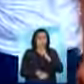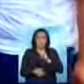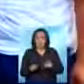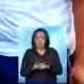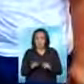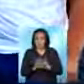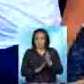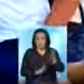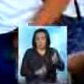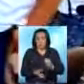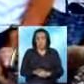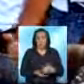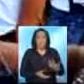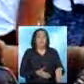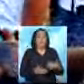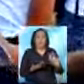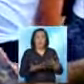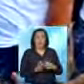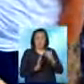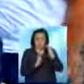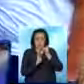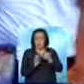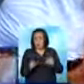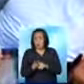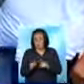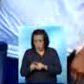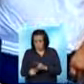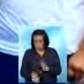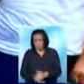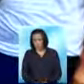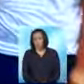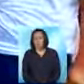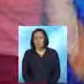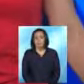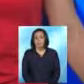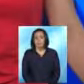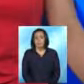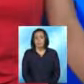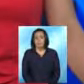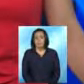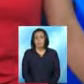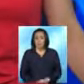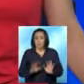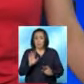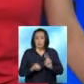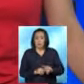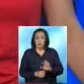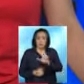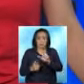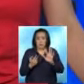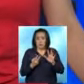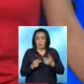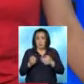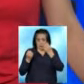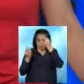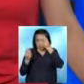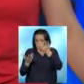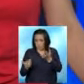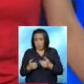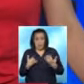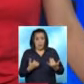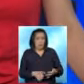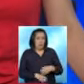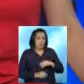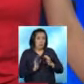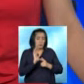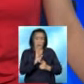recorrió y donde imágenes como estas de seguro se repetirán. Son las 2:37 y seguimos con más información. A continuación